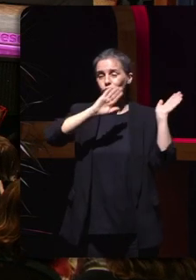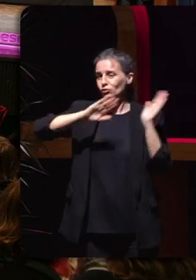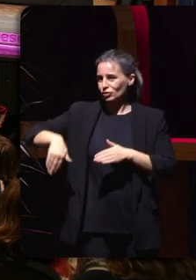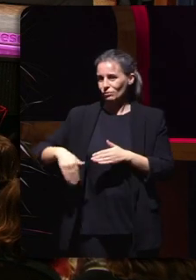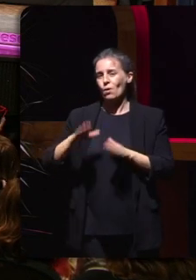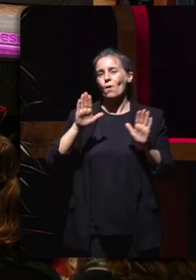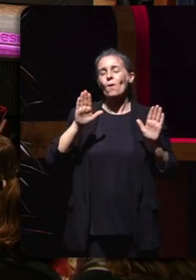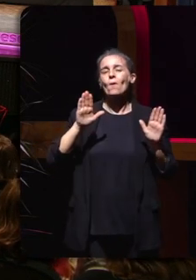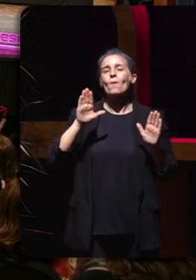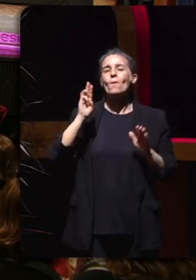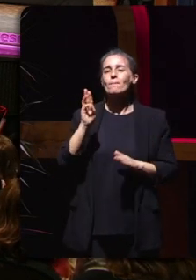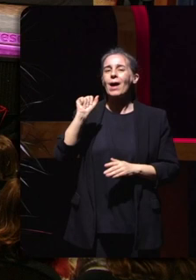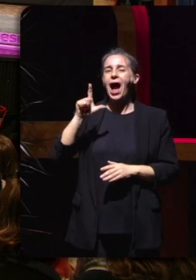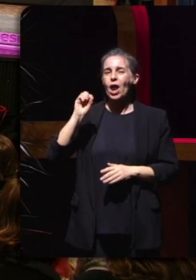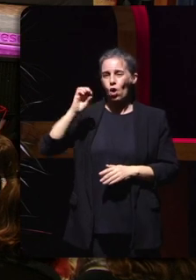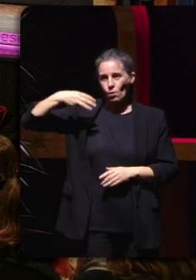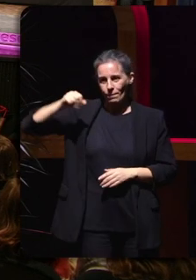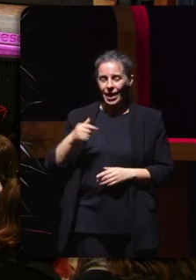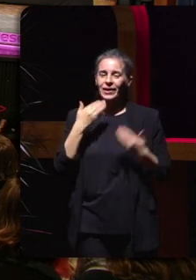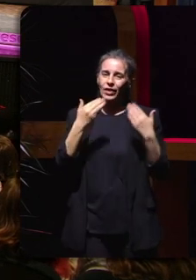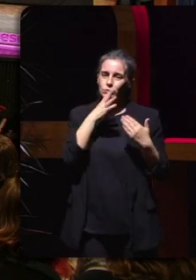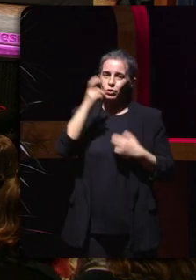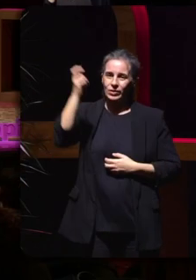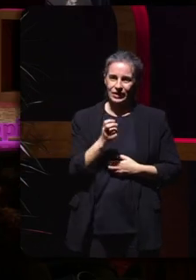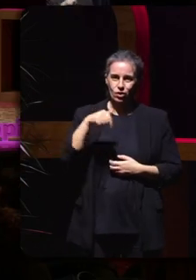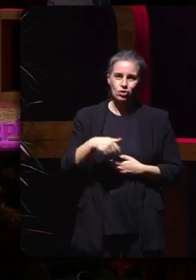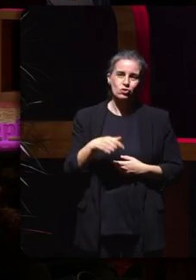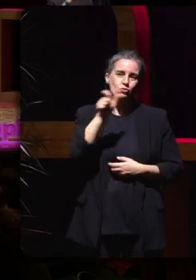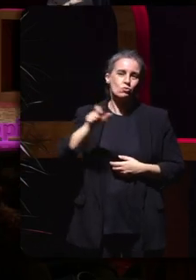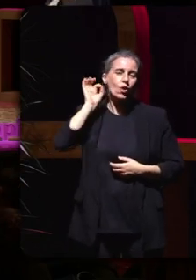el agradecimiento por formar parte de muelles Qué opinan